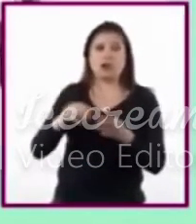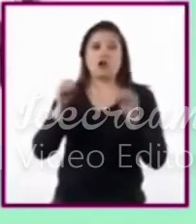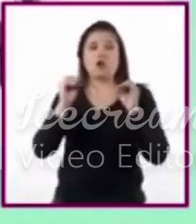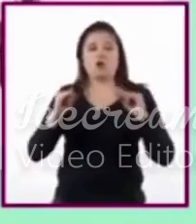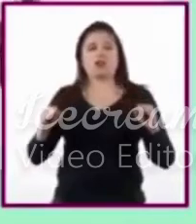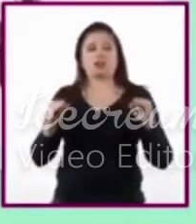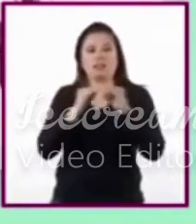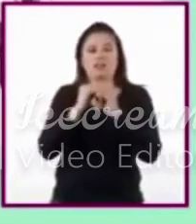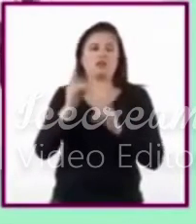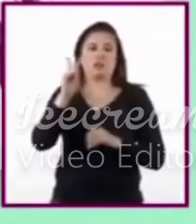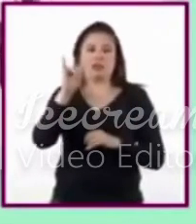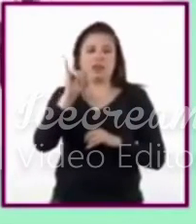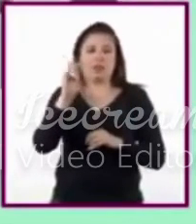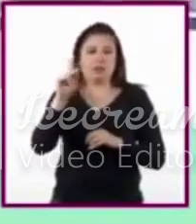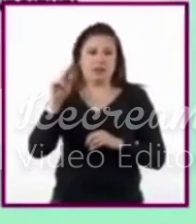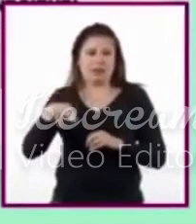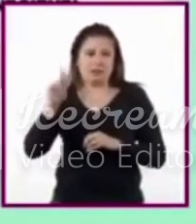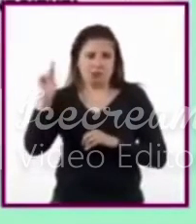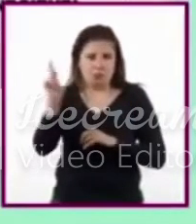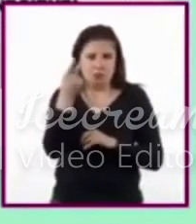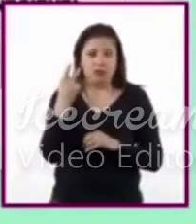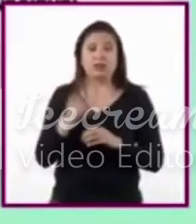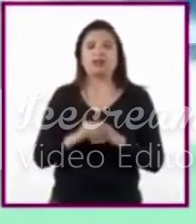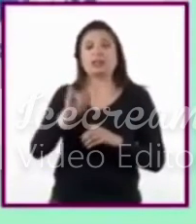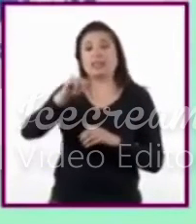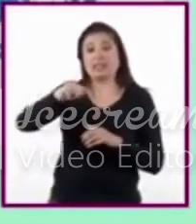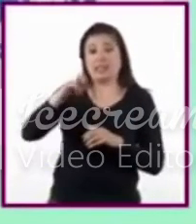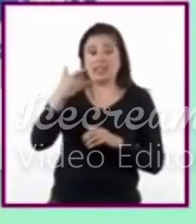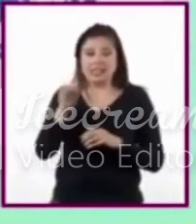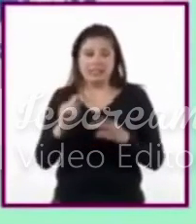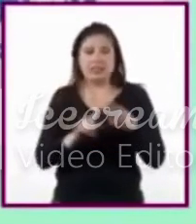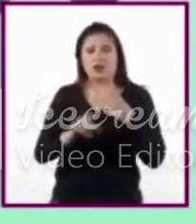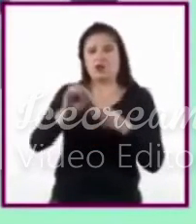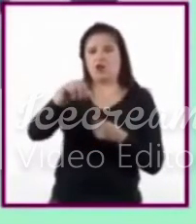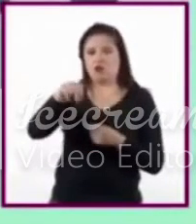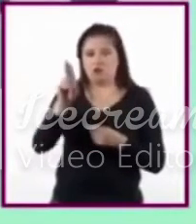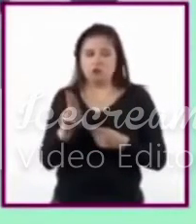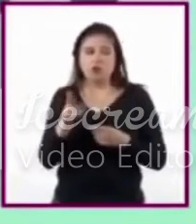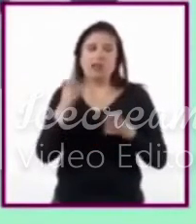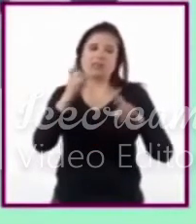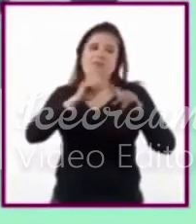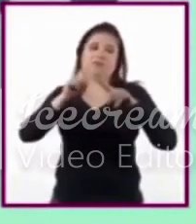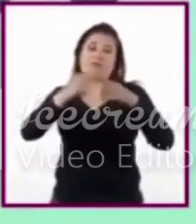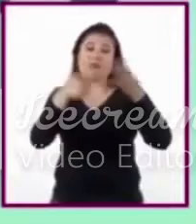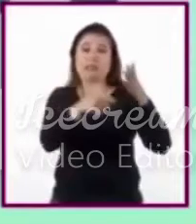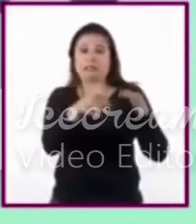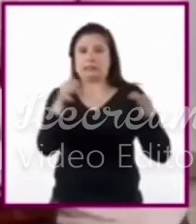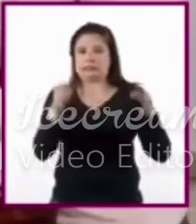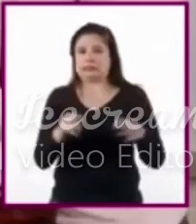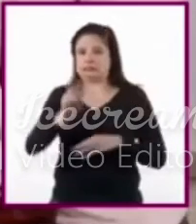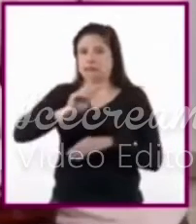el Instituto Politécnico Nacional, el INEGI, la ONU, entre otras.